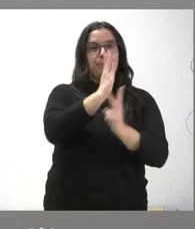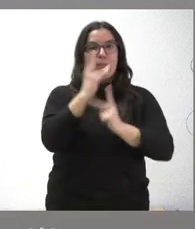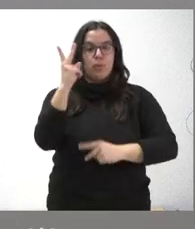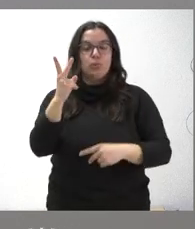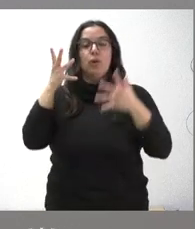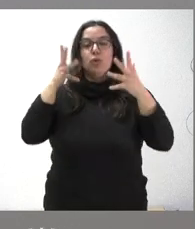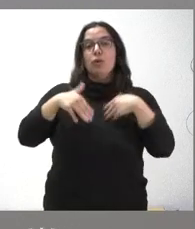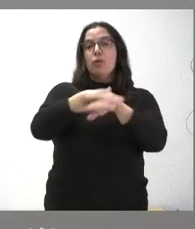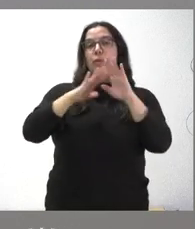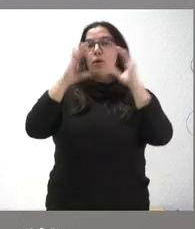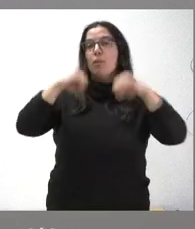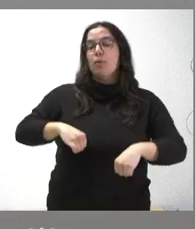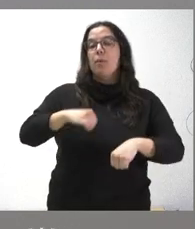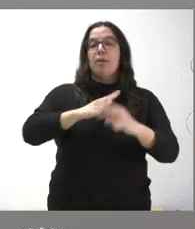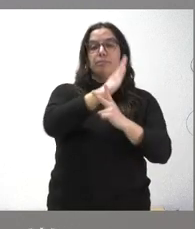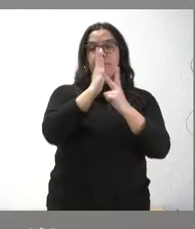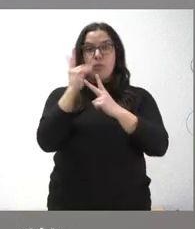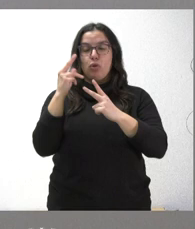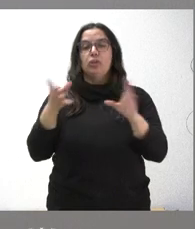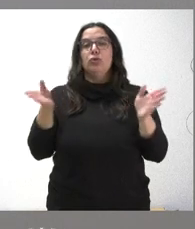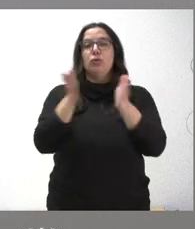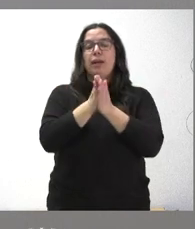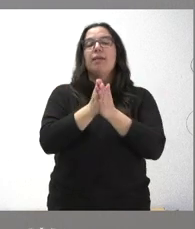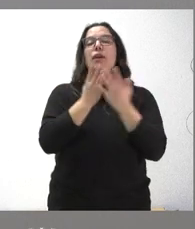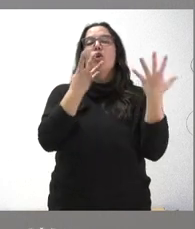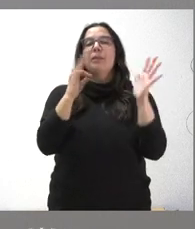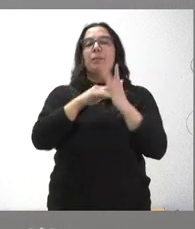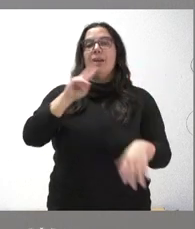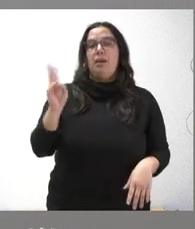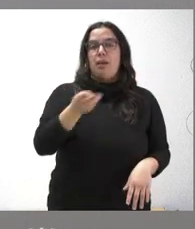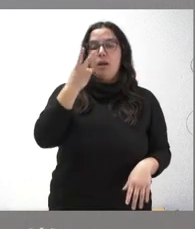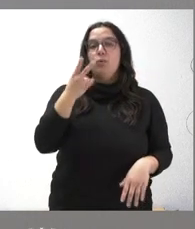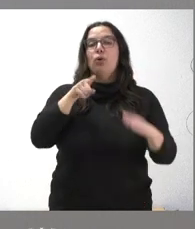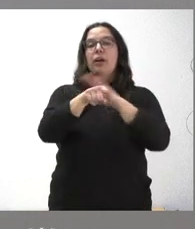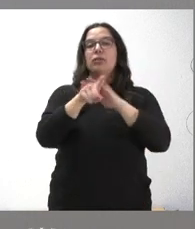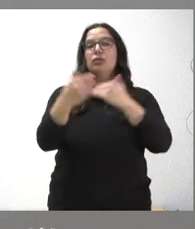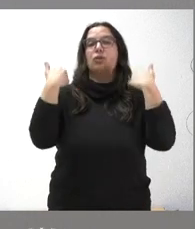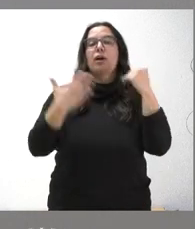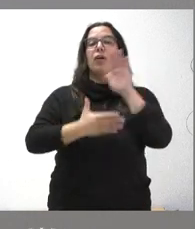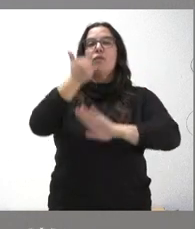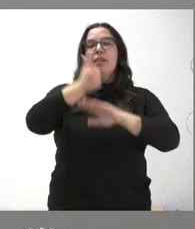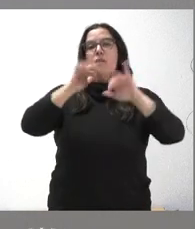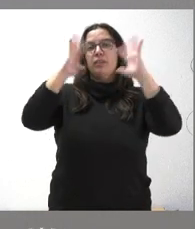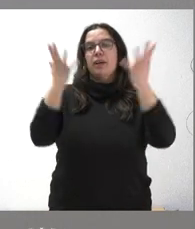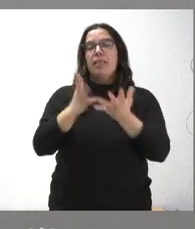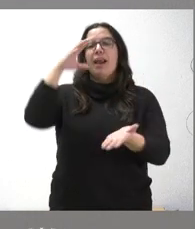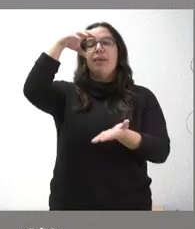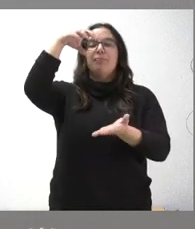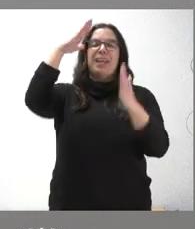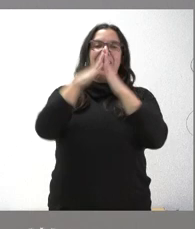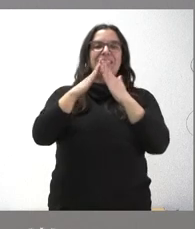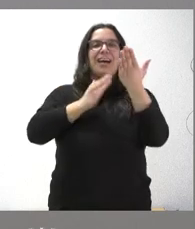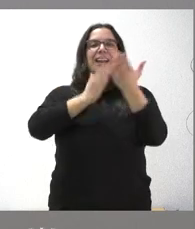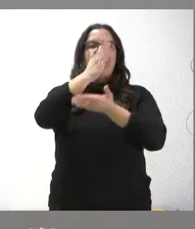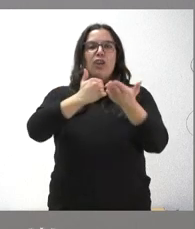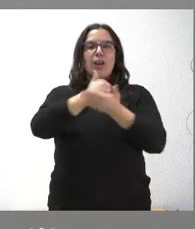gobierno ha aprobado para estos dos programas 90,000 que serán gestionados a través de la confederación internacional de casas regionales de Castilla y